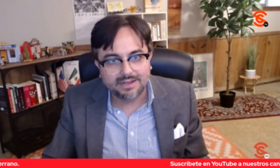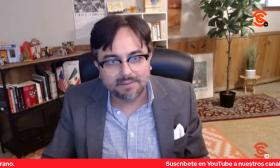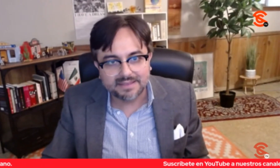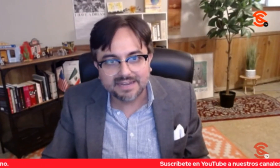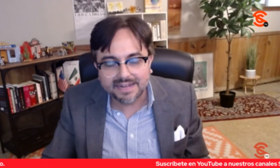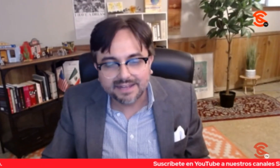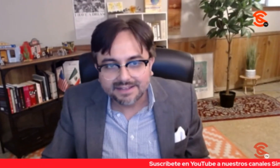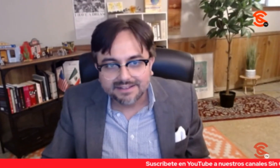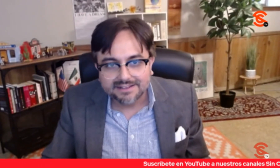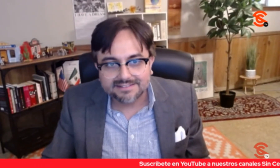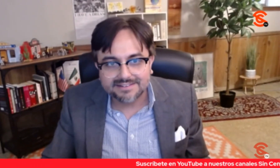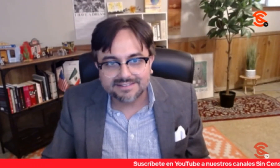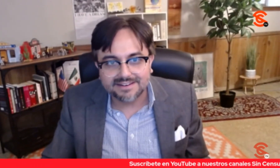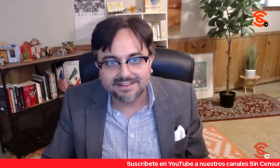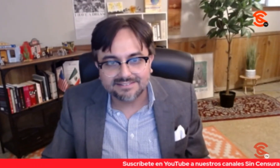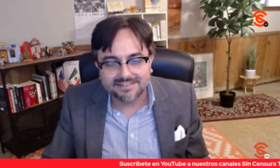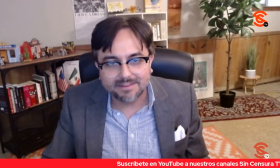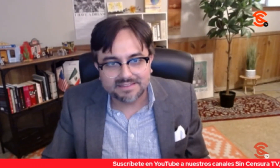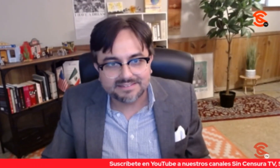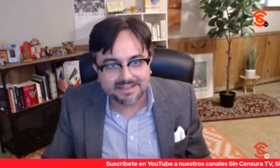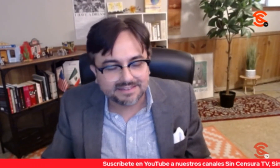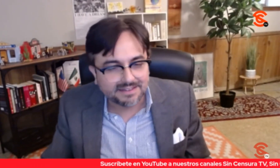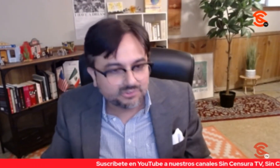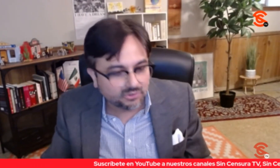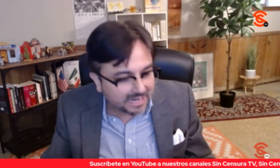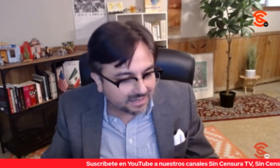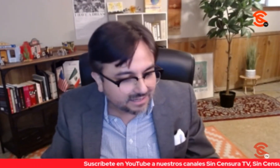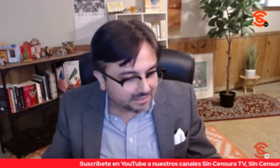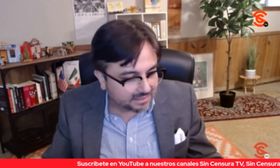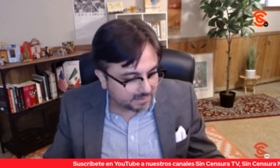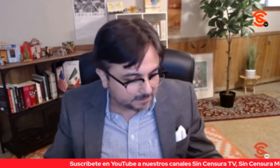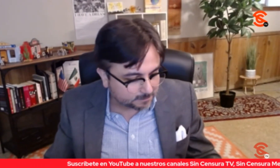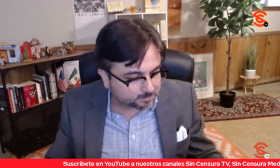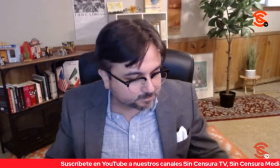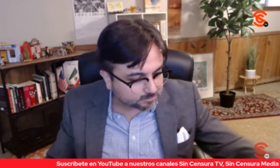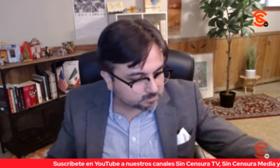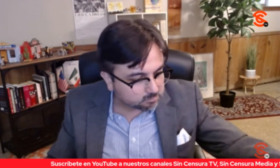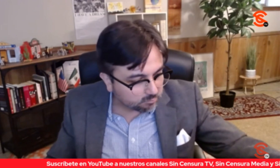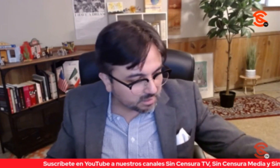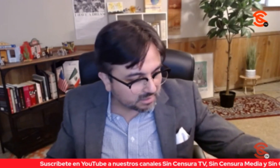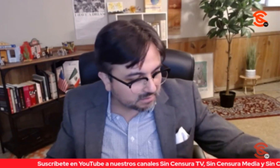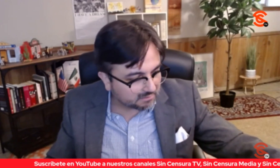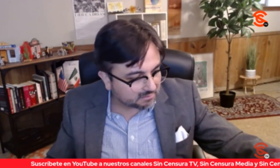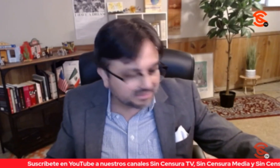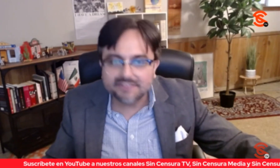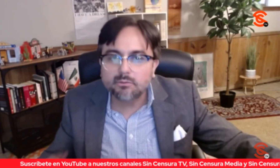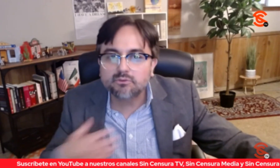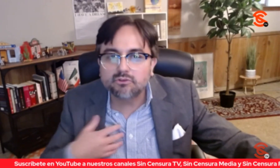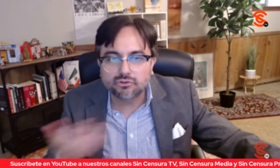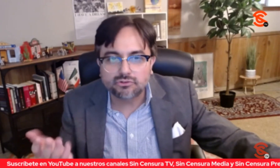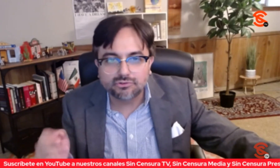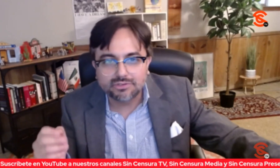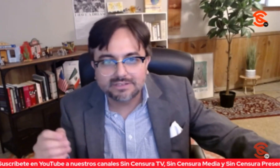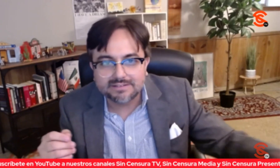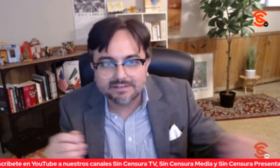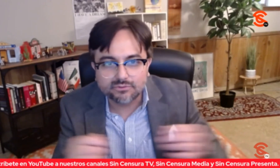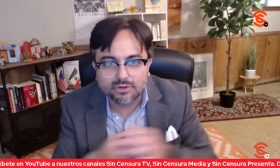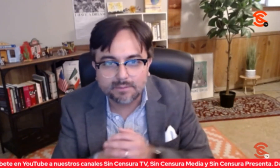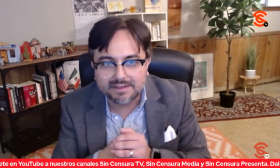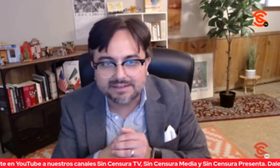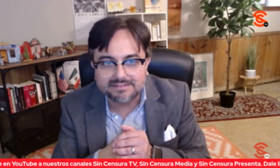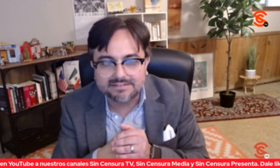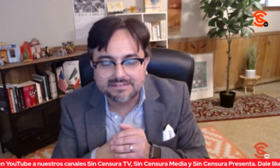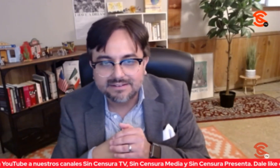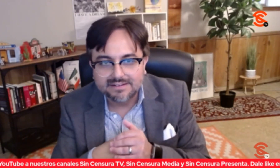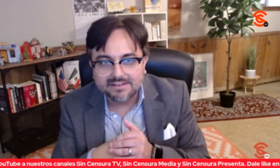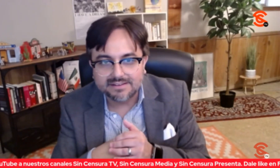en la mañanera, que es el de la medicina tradicional. Y mire, ¿quiénes somos nosotros en Sin Censura